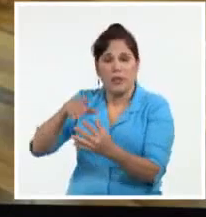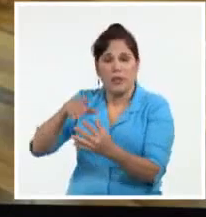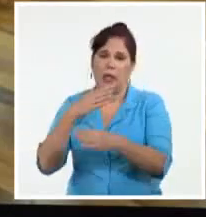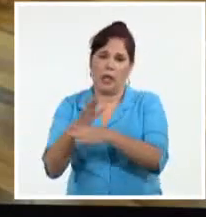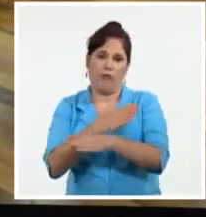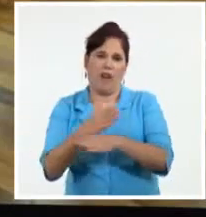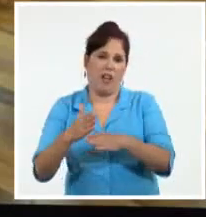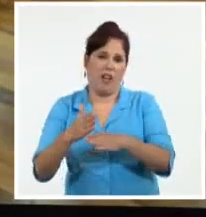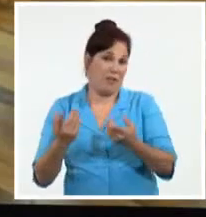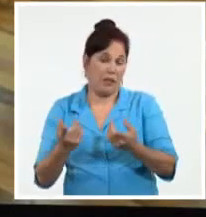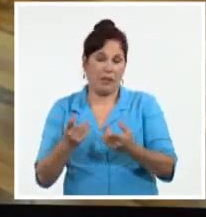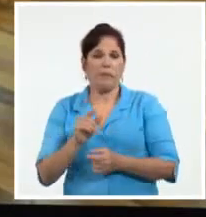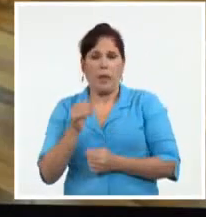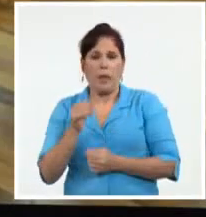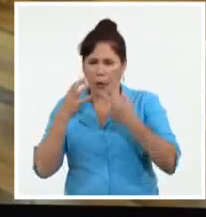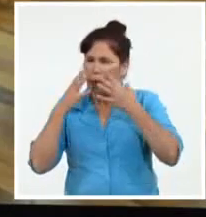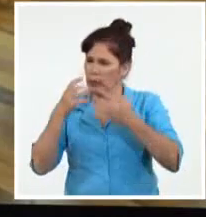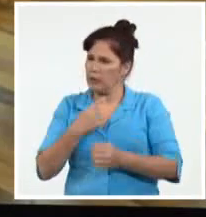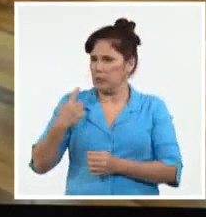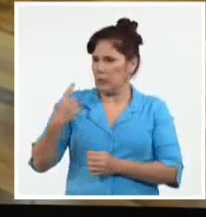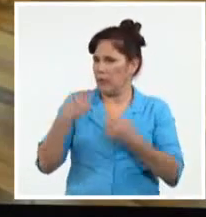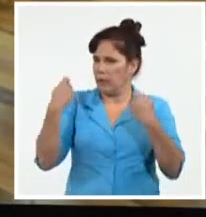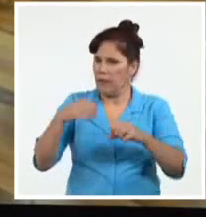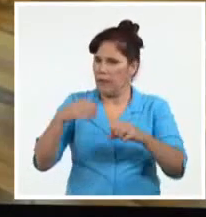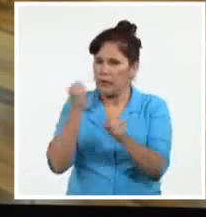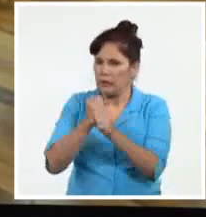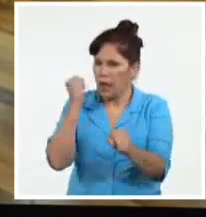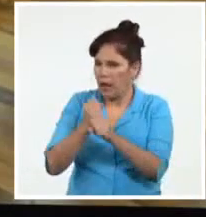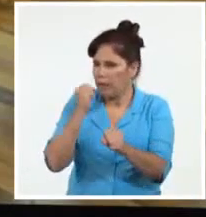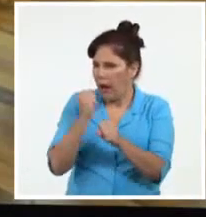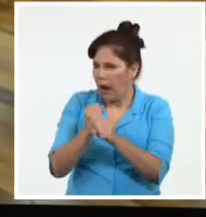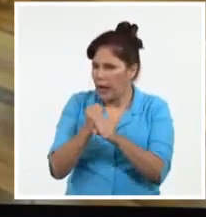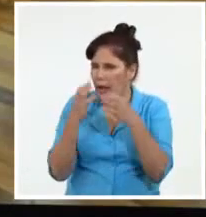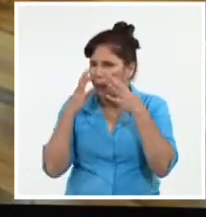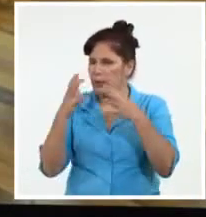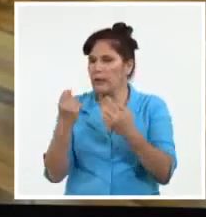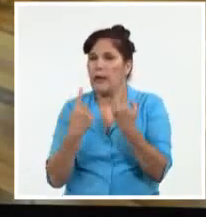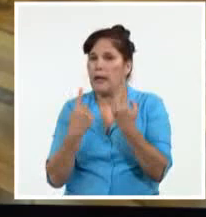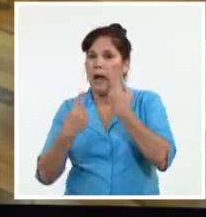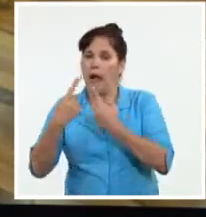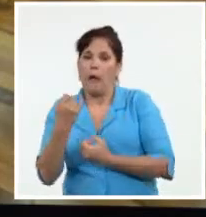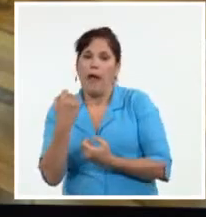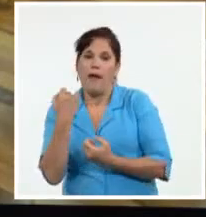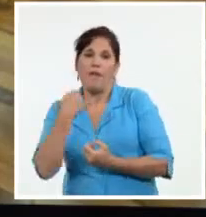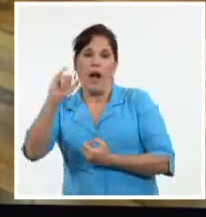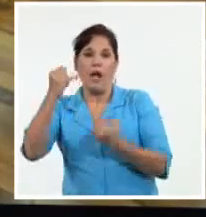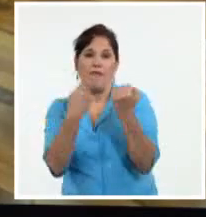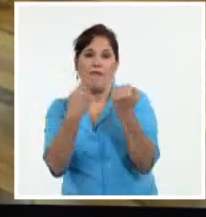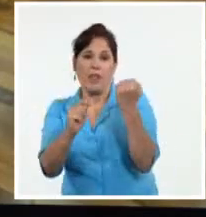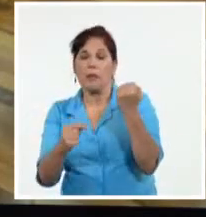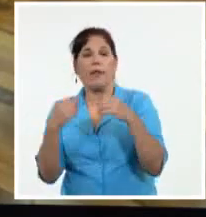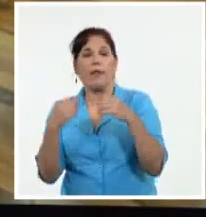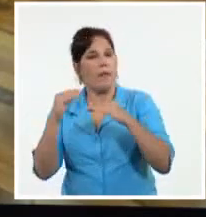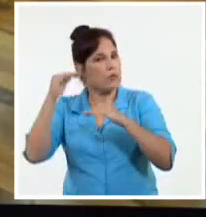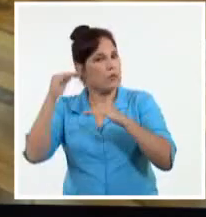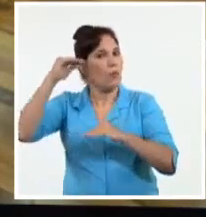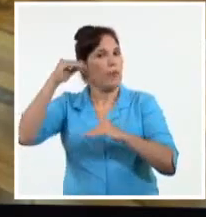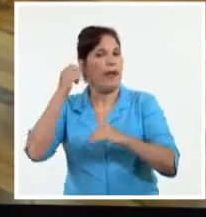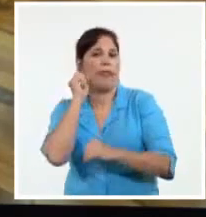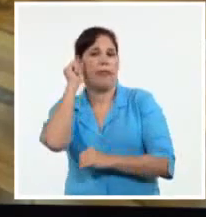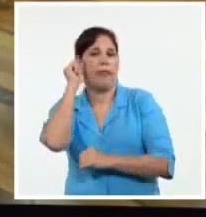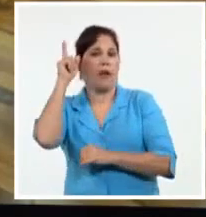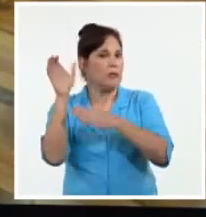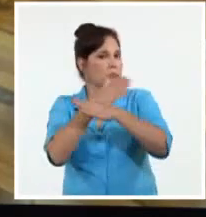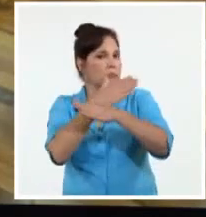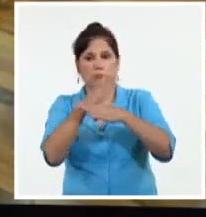todo esto. Y no menos importante, hay que trabajar en el talón de Aquiles de esta comunidad, que es lograr superar las diferencias